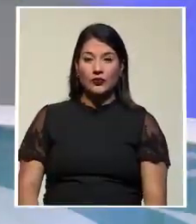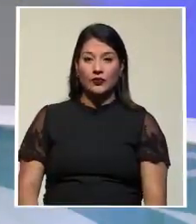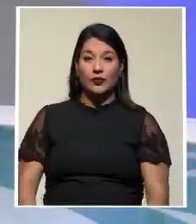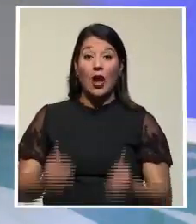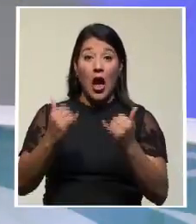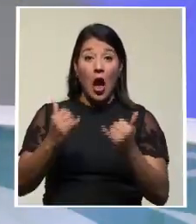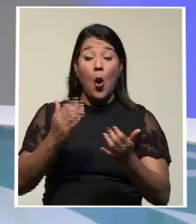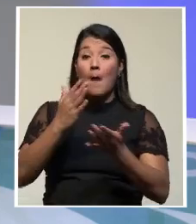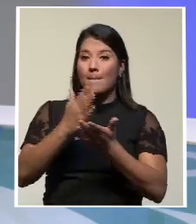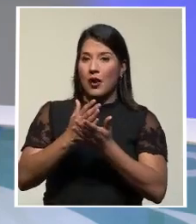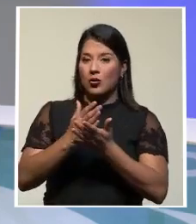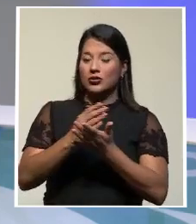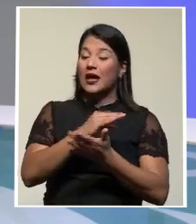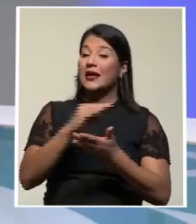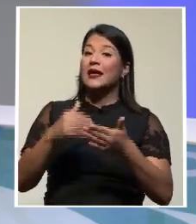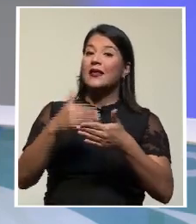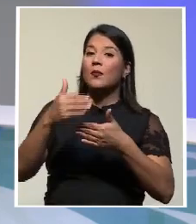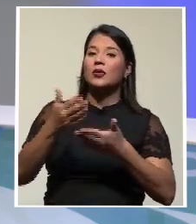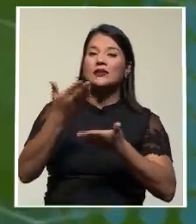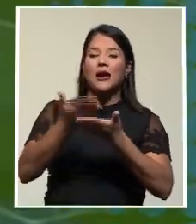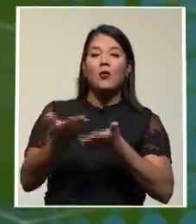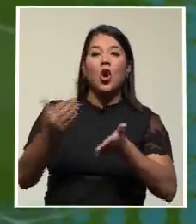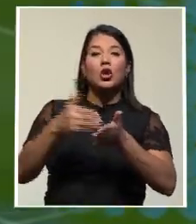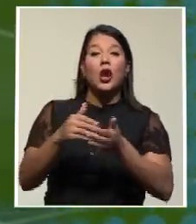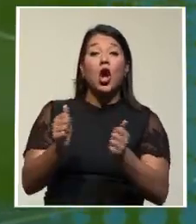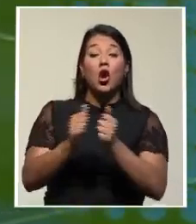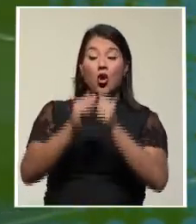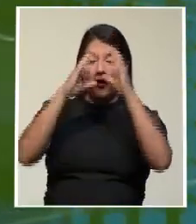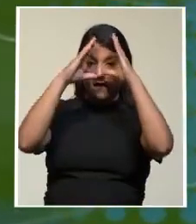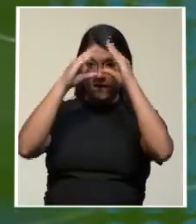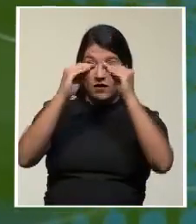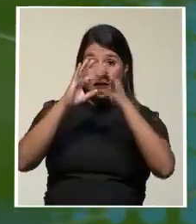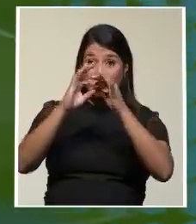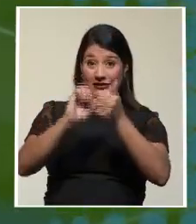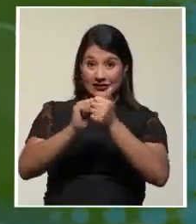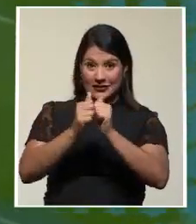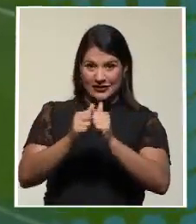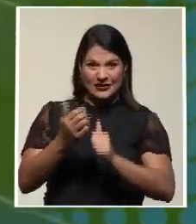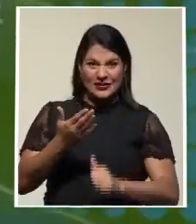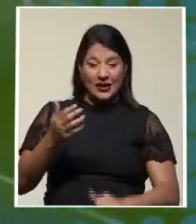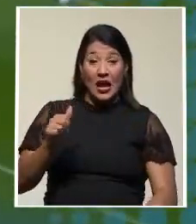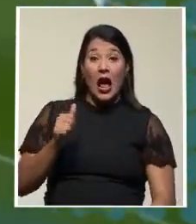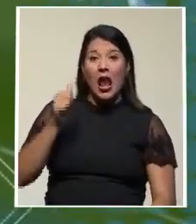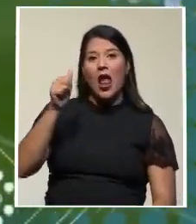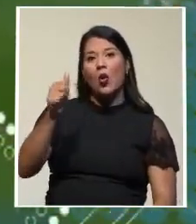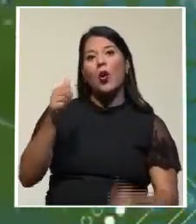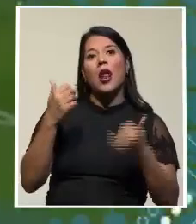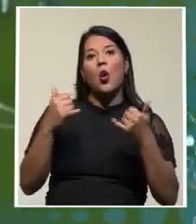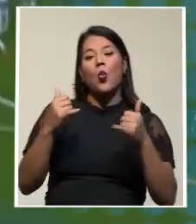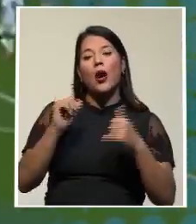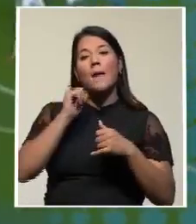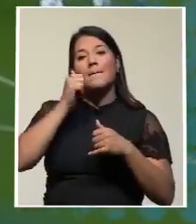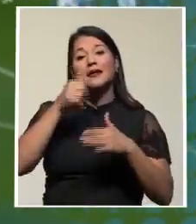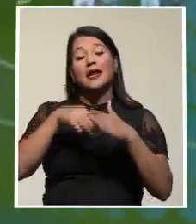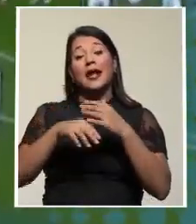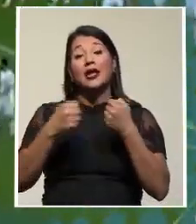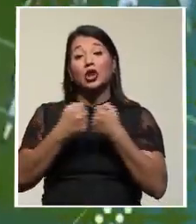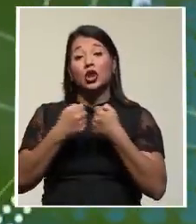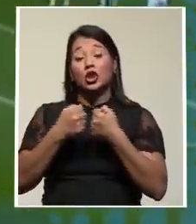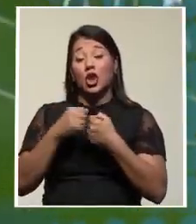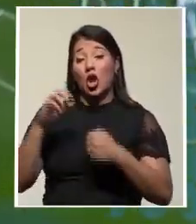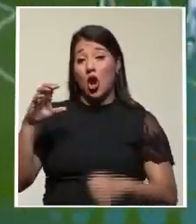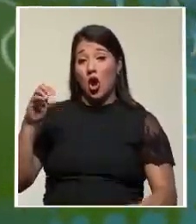Vamos a hacer una nueva pausa y pues regresamos con los deportes. La Liga Deportiva Alajuelense juega mañana en el torneo de